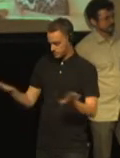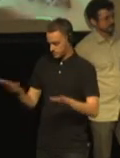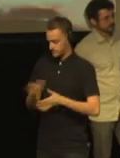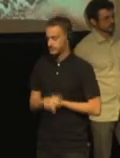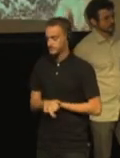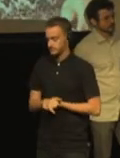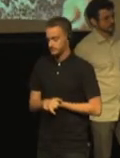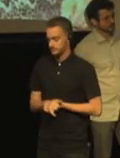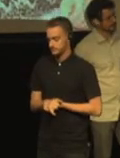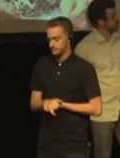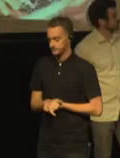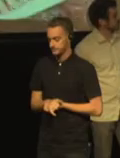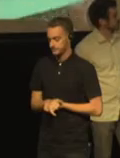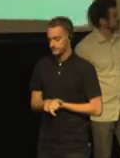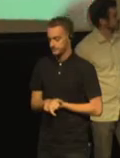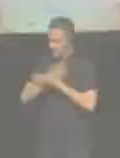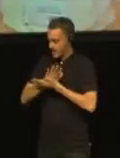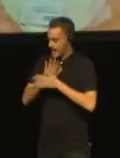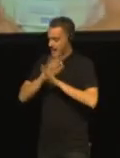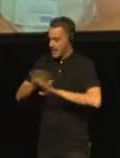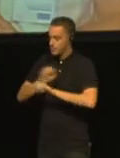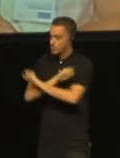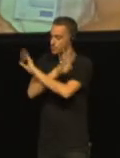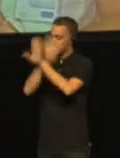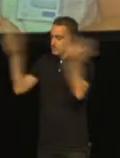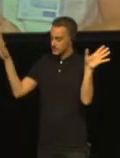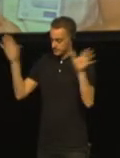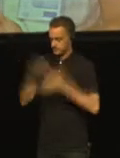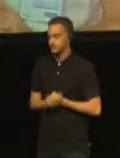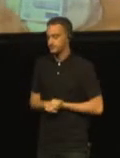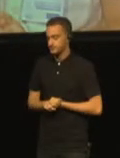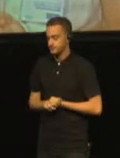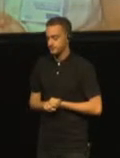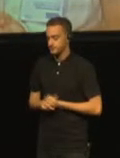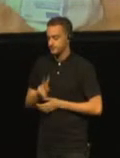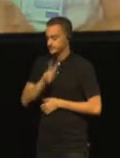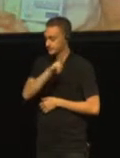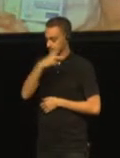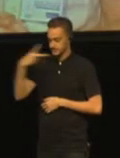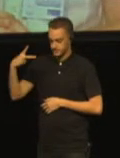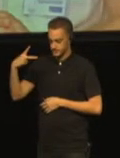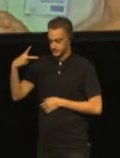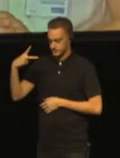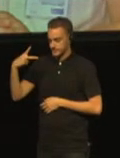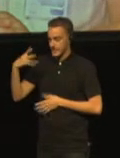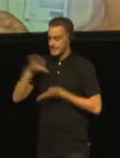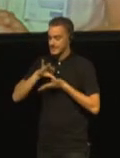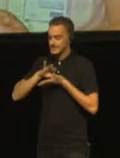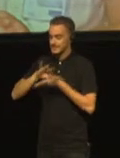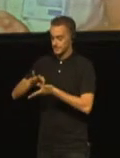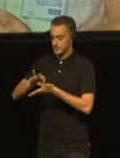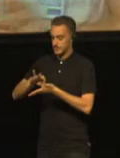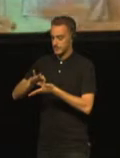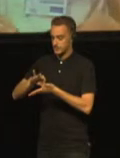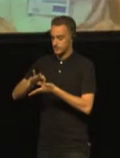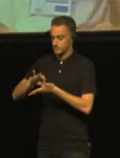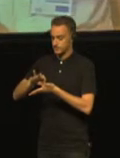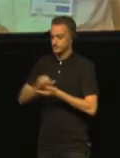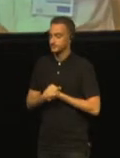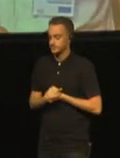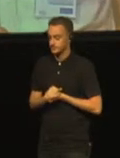que en muchas ocasiones no cubren a los sordociegos. El segundo punto son los servicios que hemos encontrado